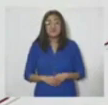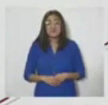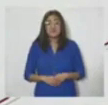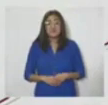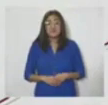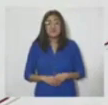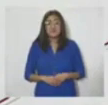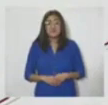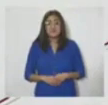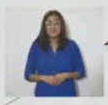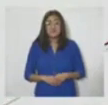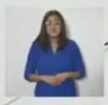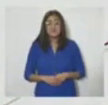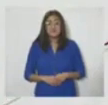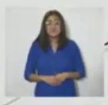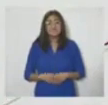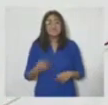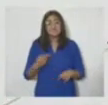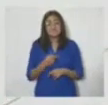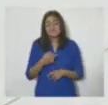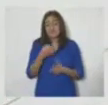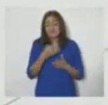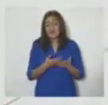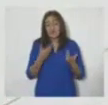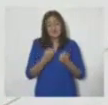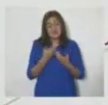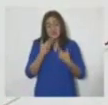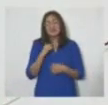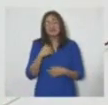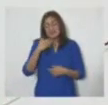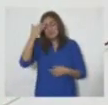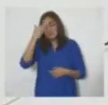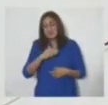mucho tiene condiciones de incidencia